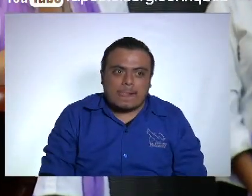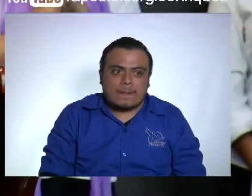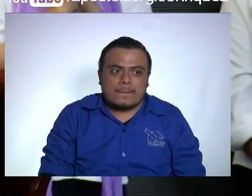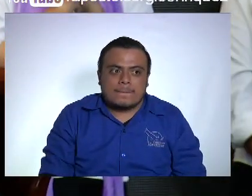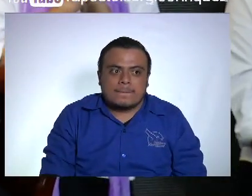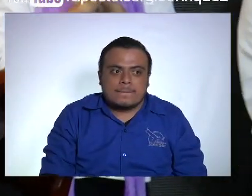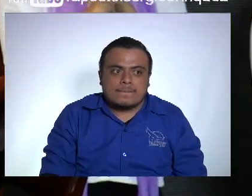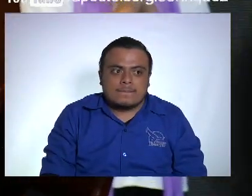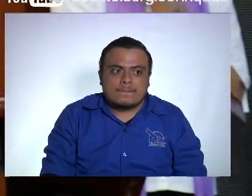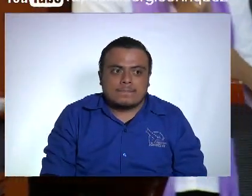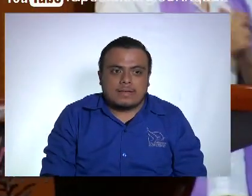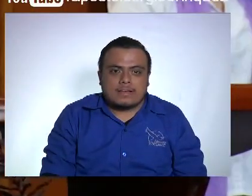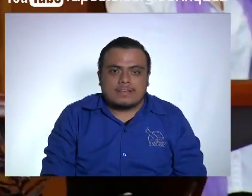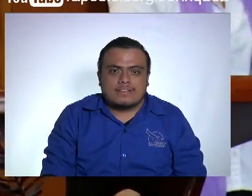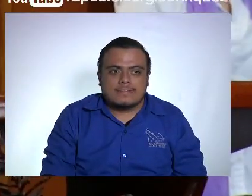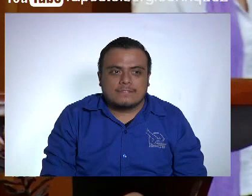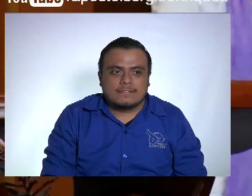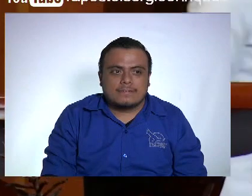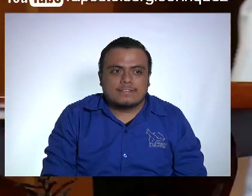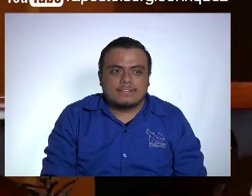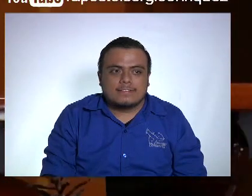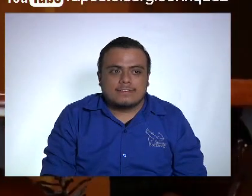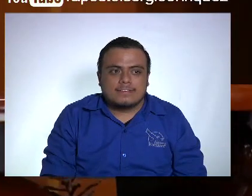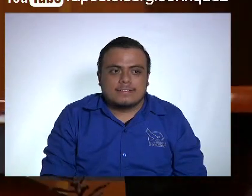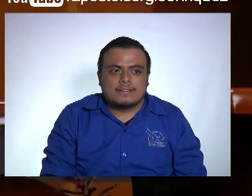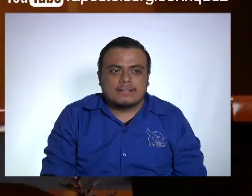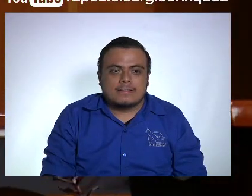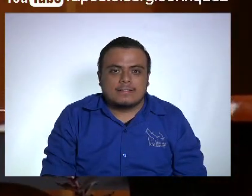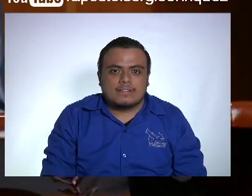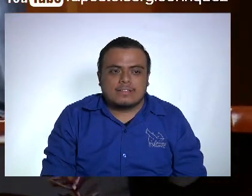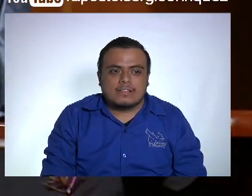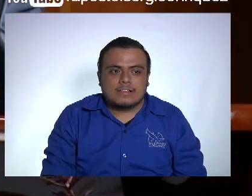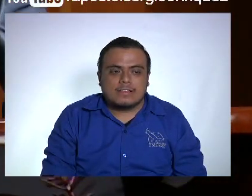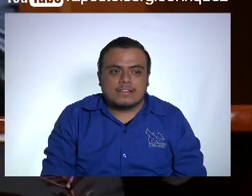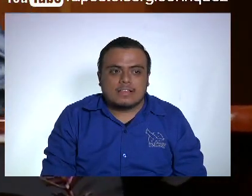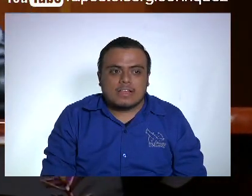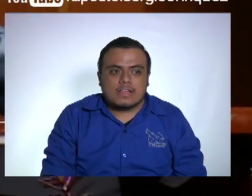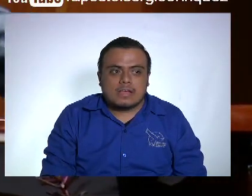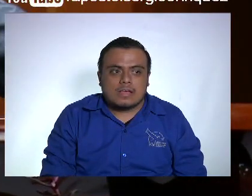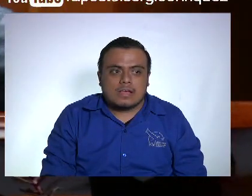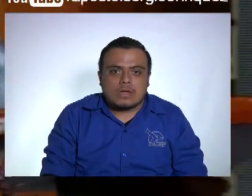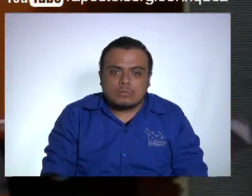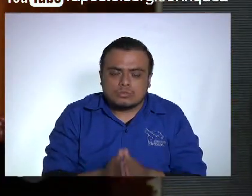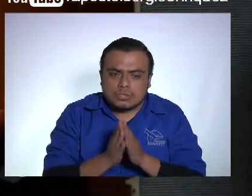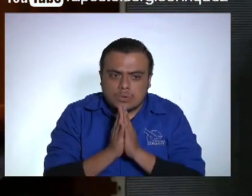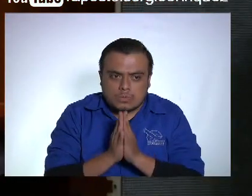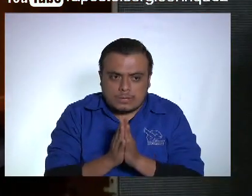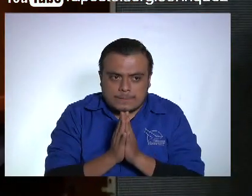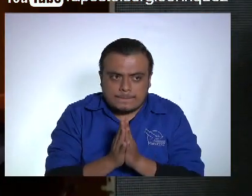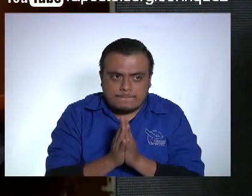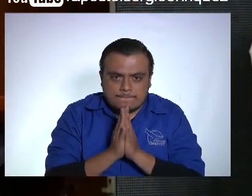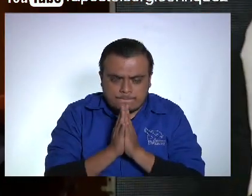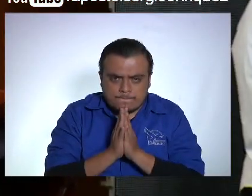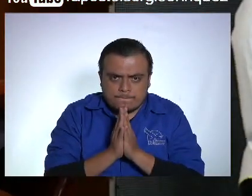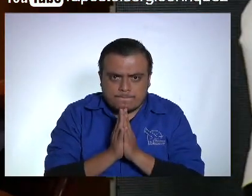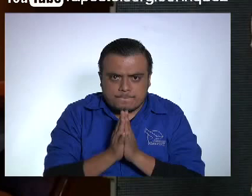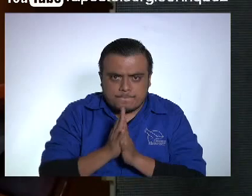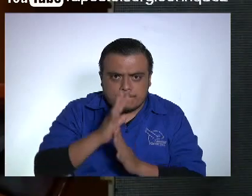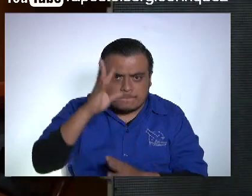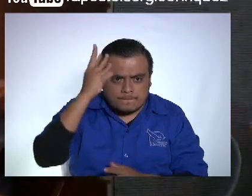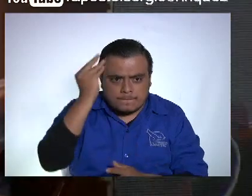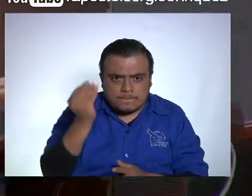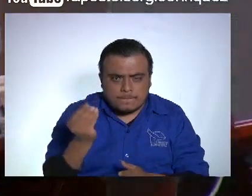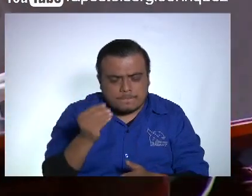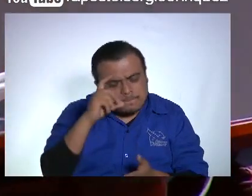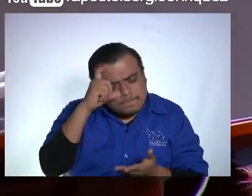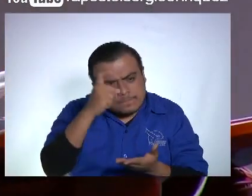de la alabanza que bajen. Aleluya. Vamos a orar porque créame